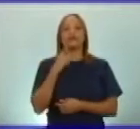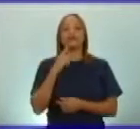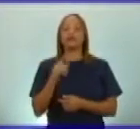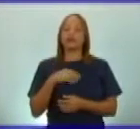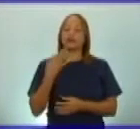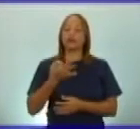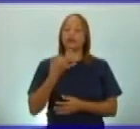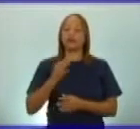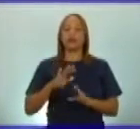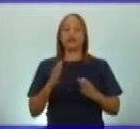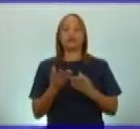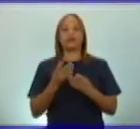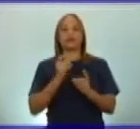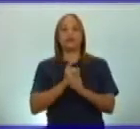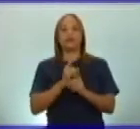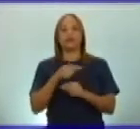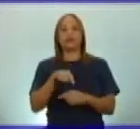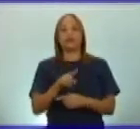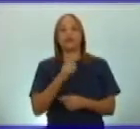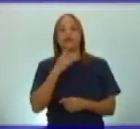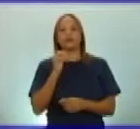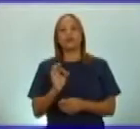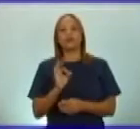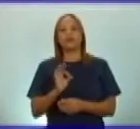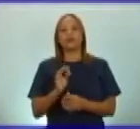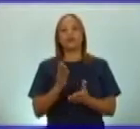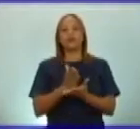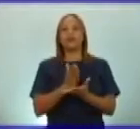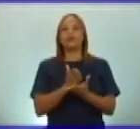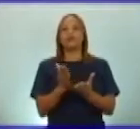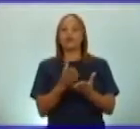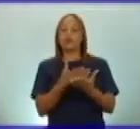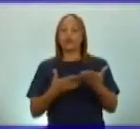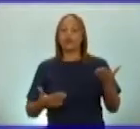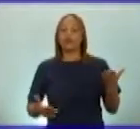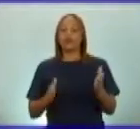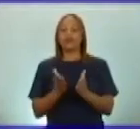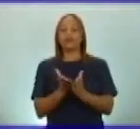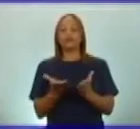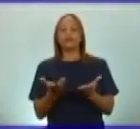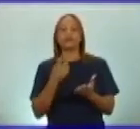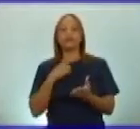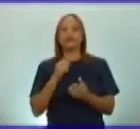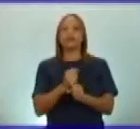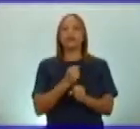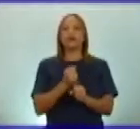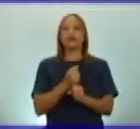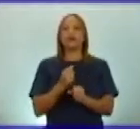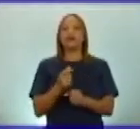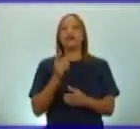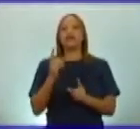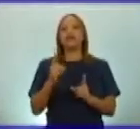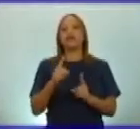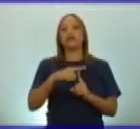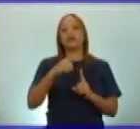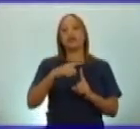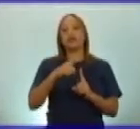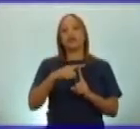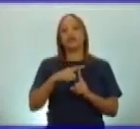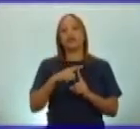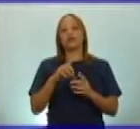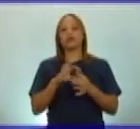dirigiendo el encuentro de hoy. Como siempre, la bibliografía básica con la que vamos a estar trabajando, el libro de texto de la asignatura del